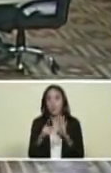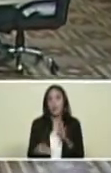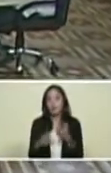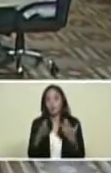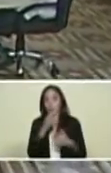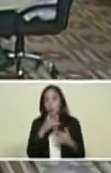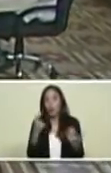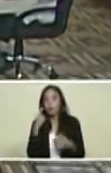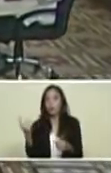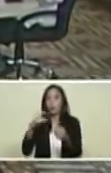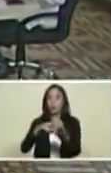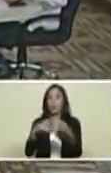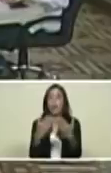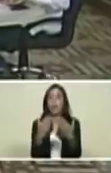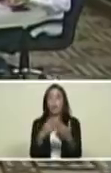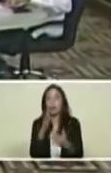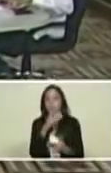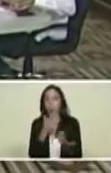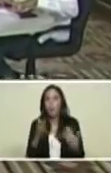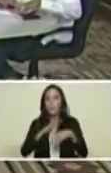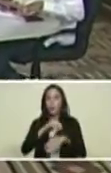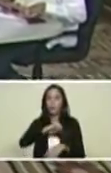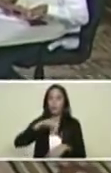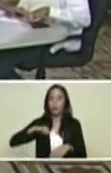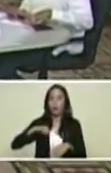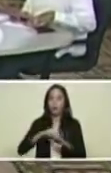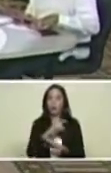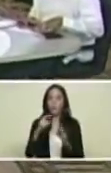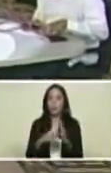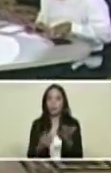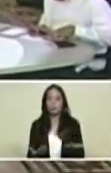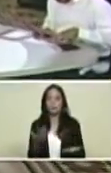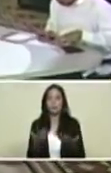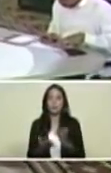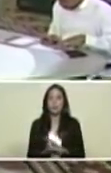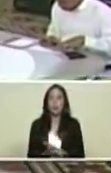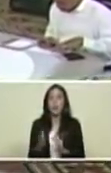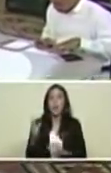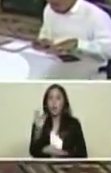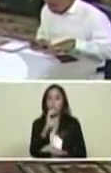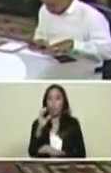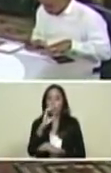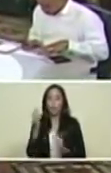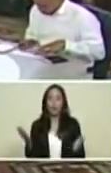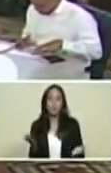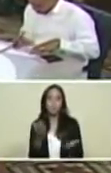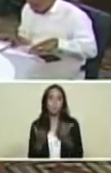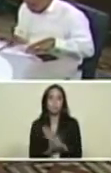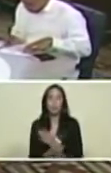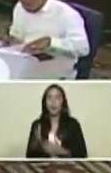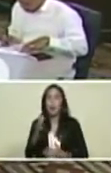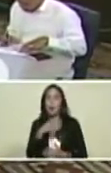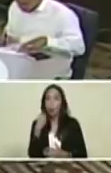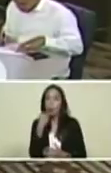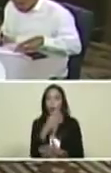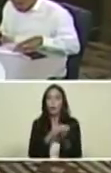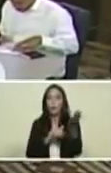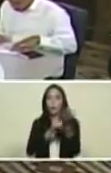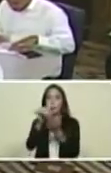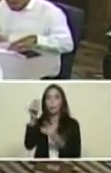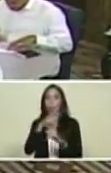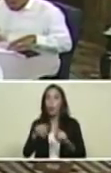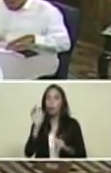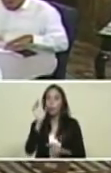para ingresar a una escuelita. En Colombia un joven tiene que o irse del país